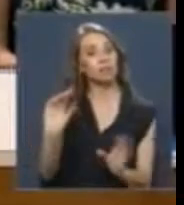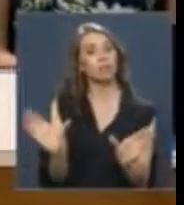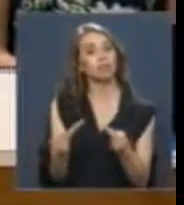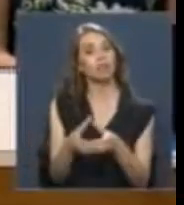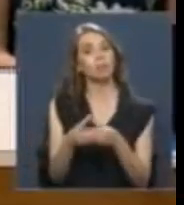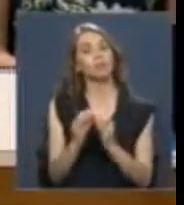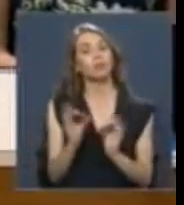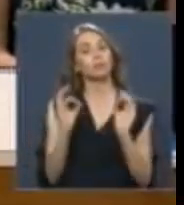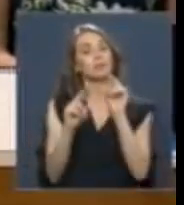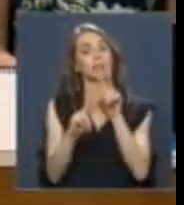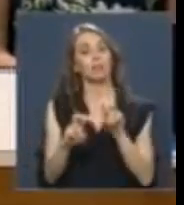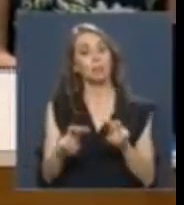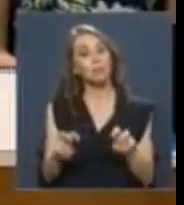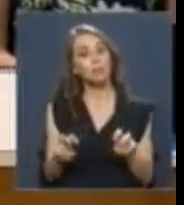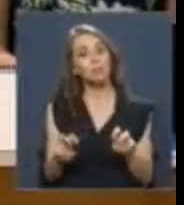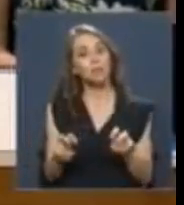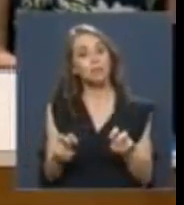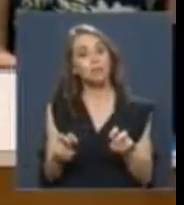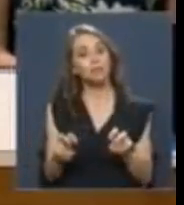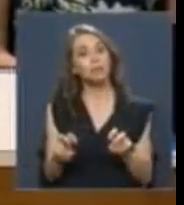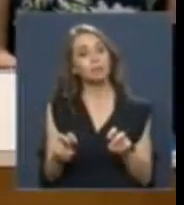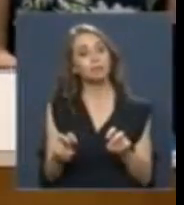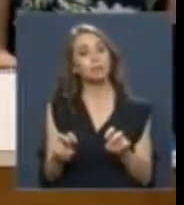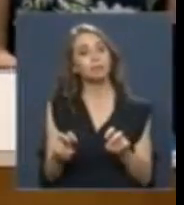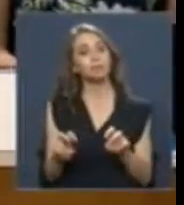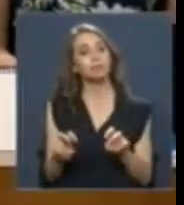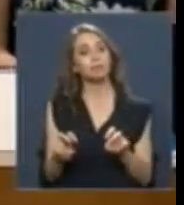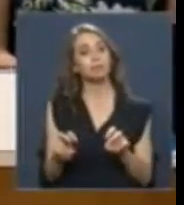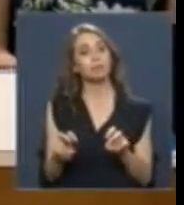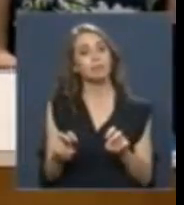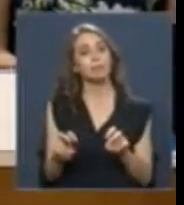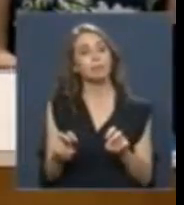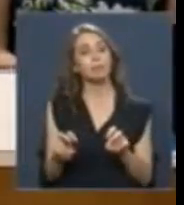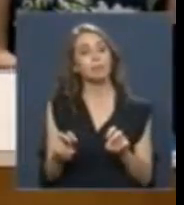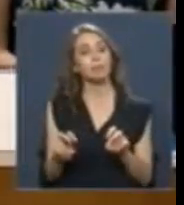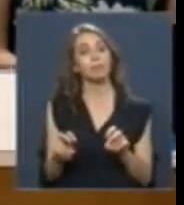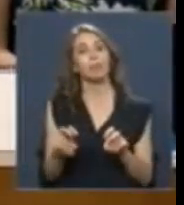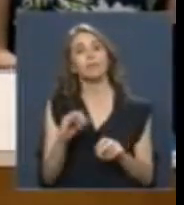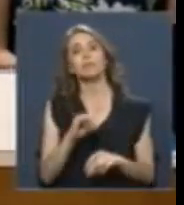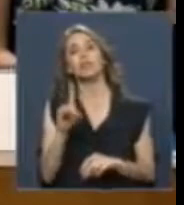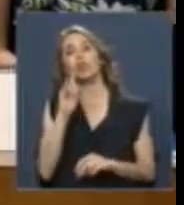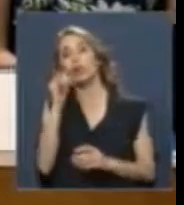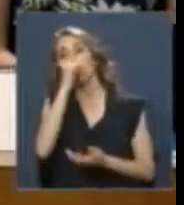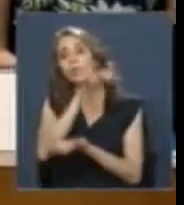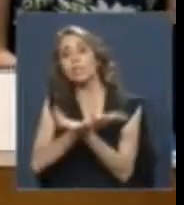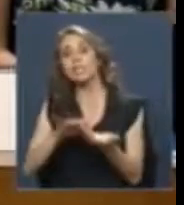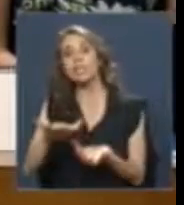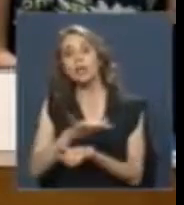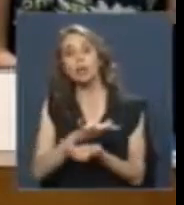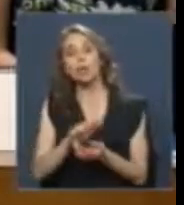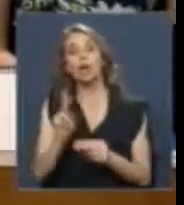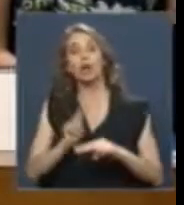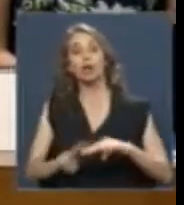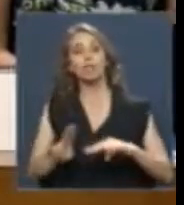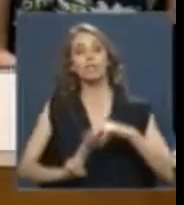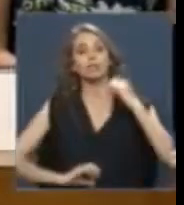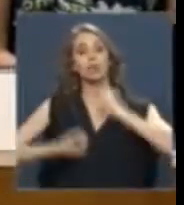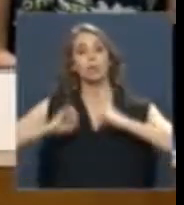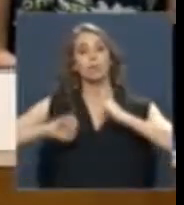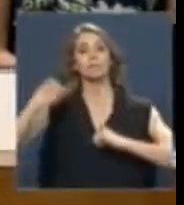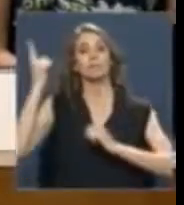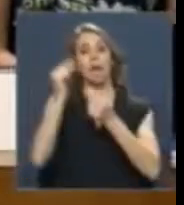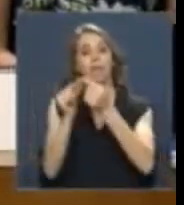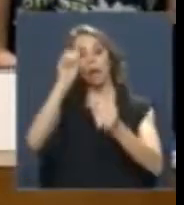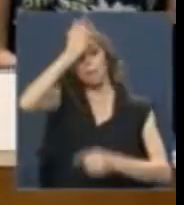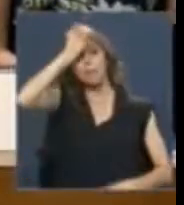especial investigadora encargada de investigar las eventuales irregularidades en las actuaciones de la Empresa Nacional